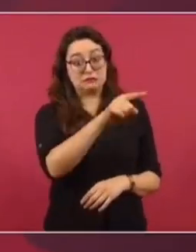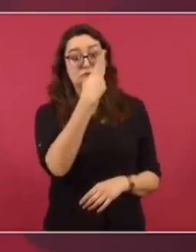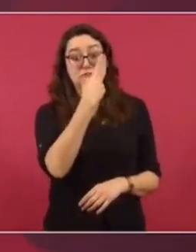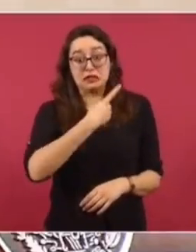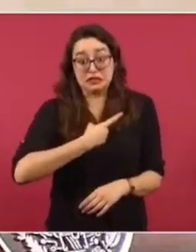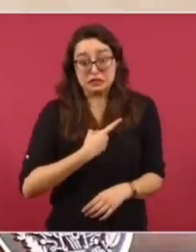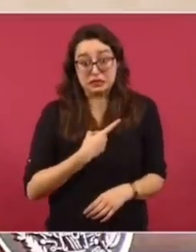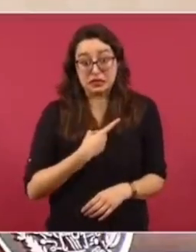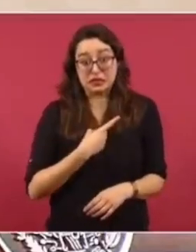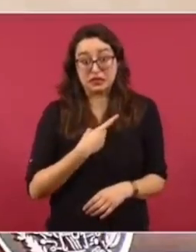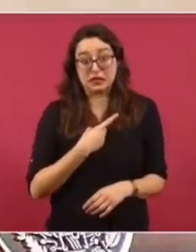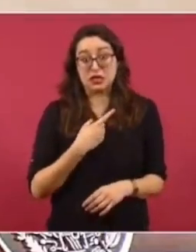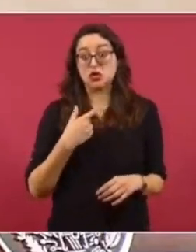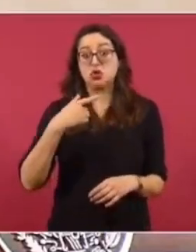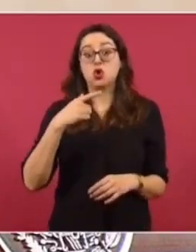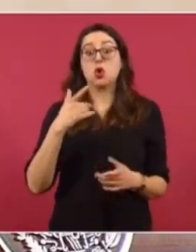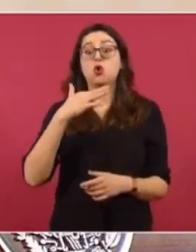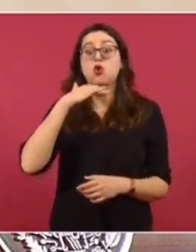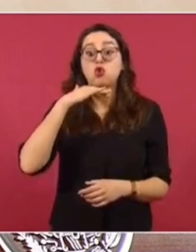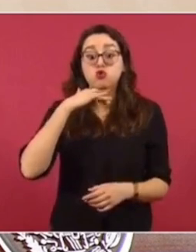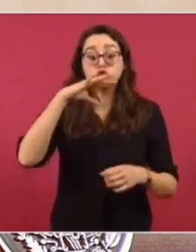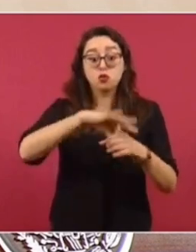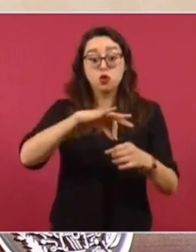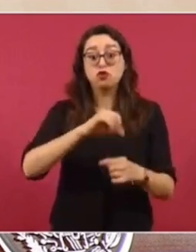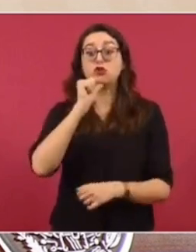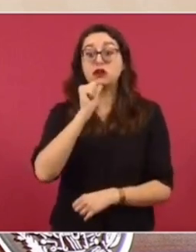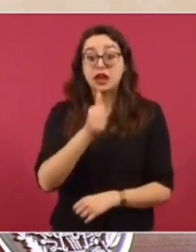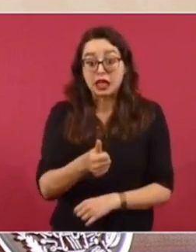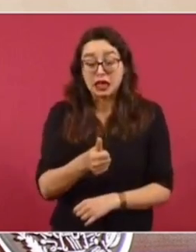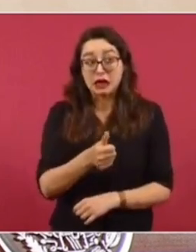puede decir ni un voto a los corruptos,